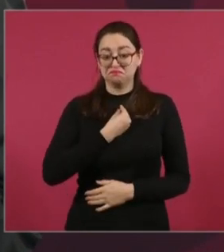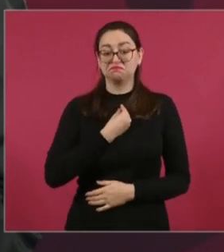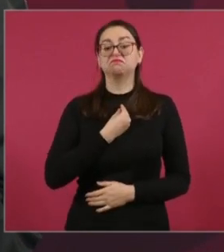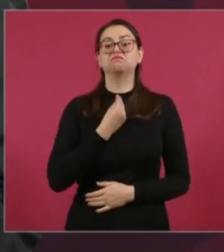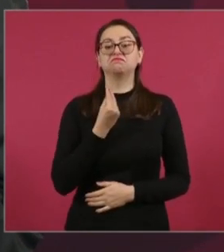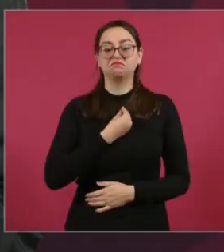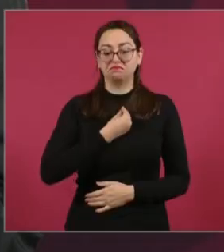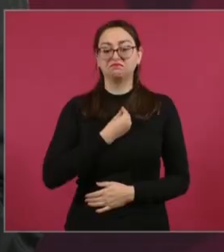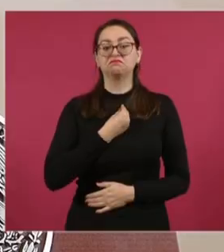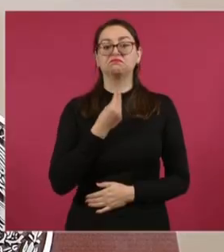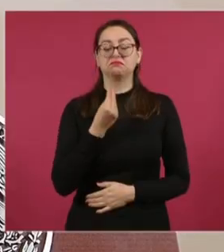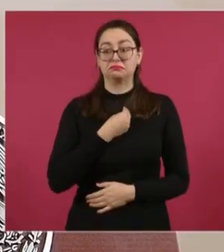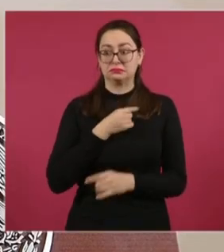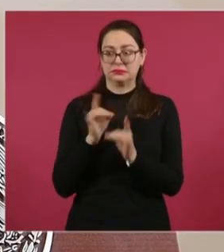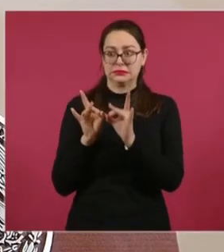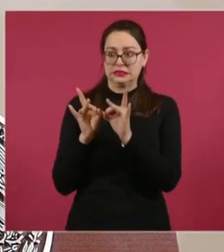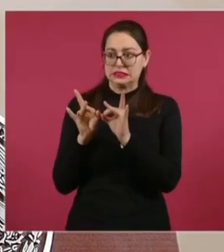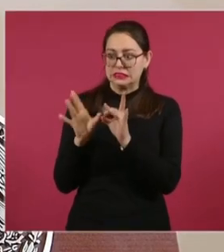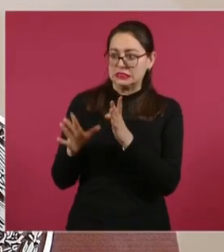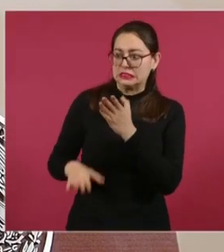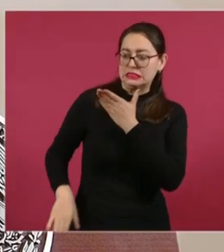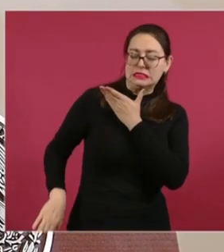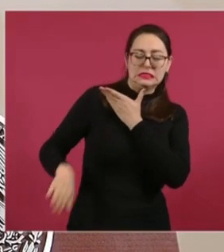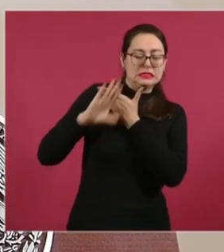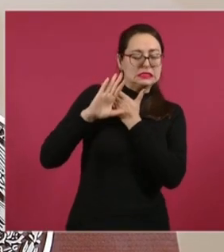muy difíciles.